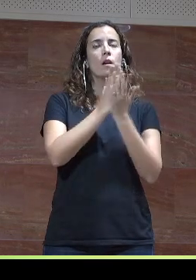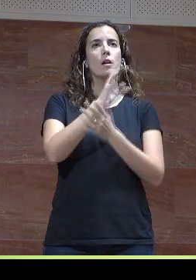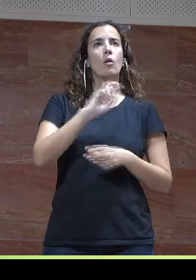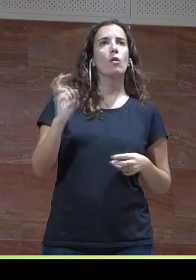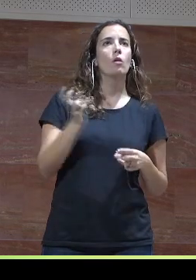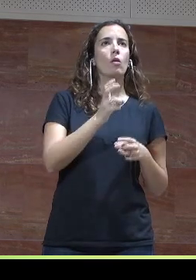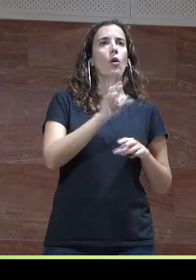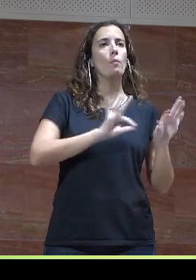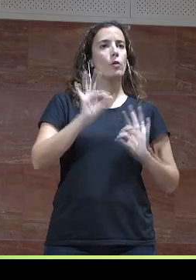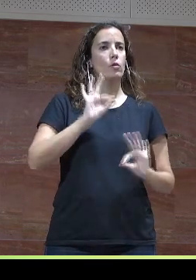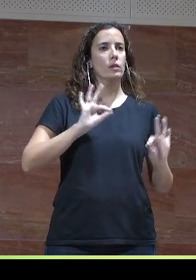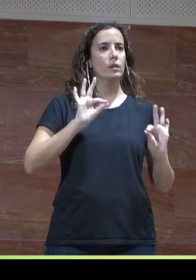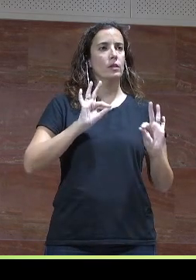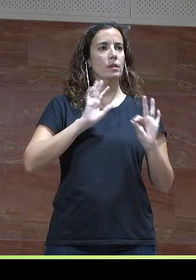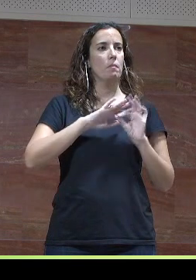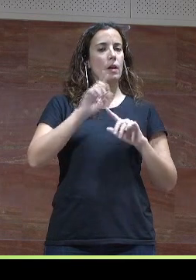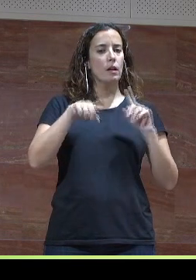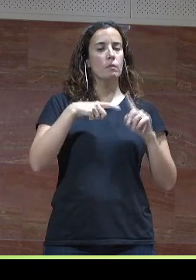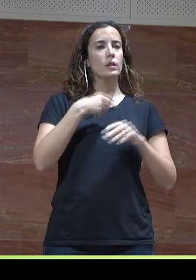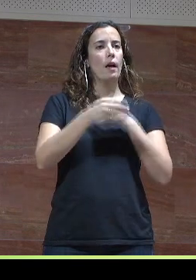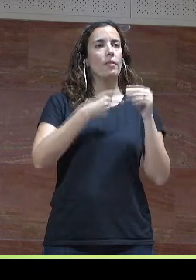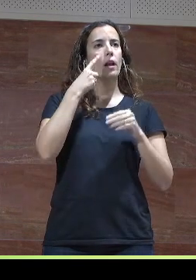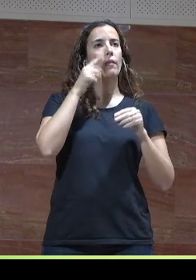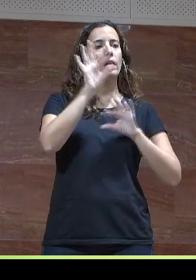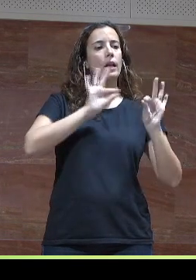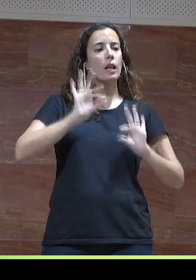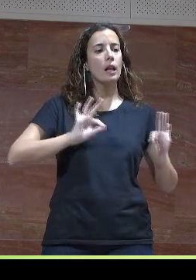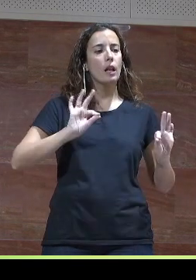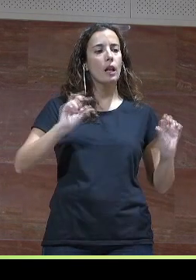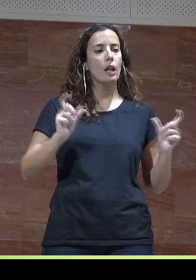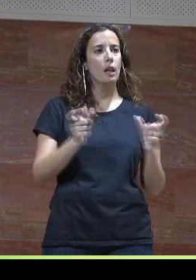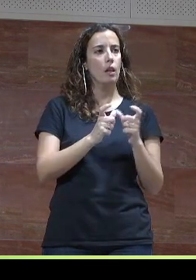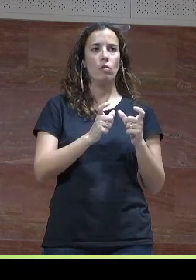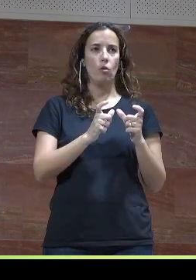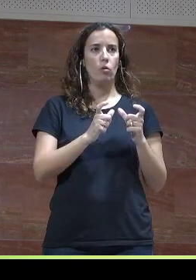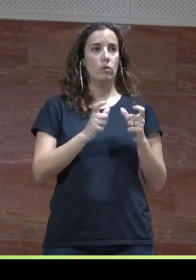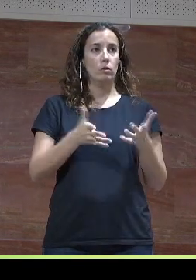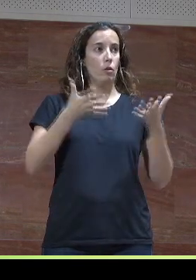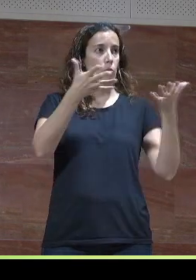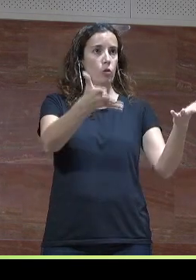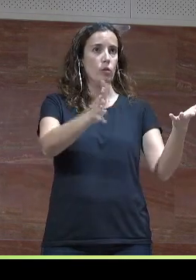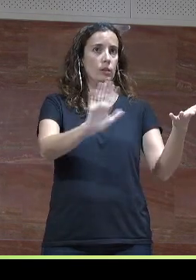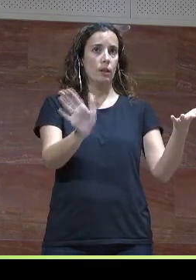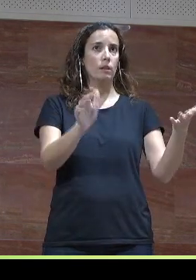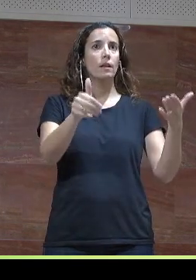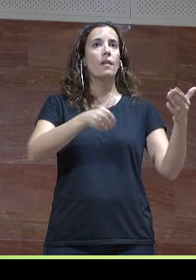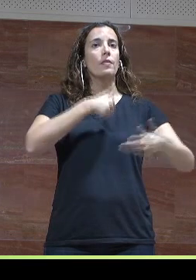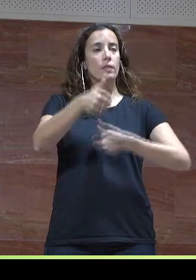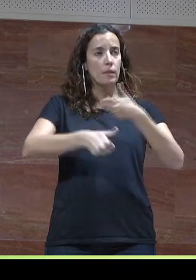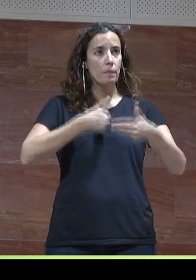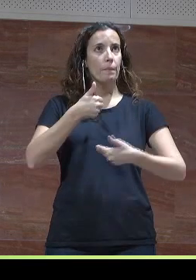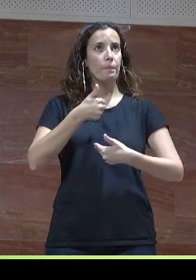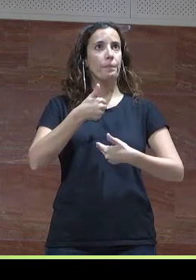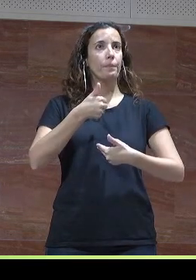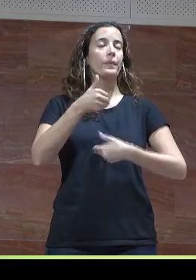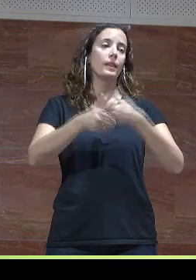decía Carlos, de hacer un pushing de las opciones. No, no, no. Estas son las opciones y la demanda me